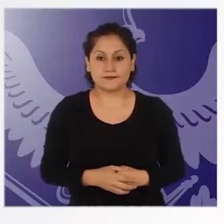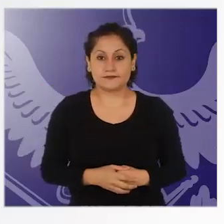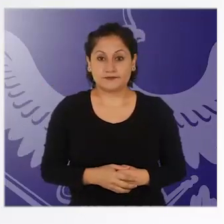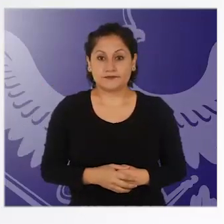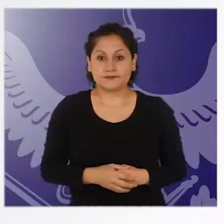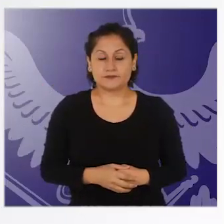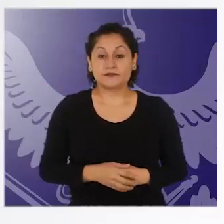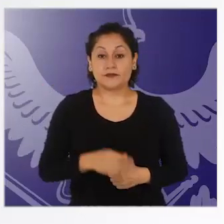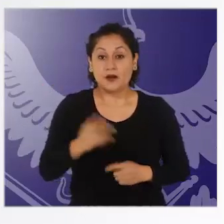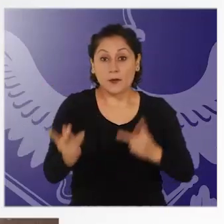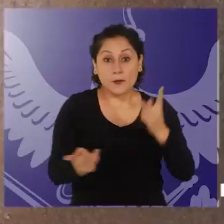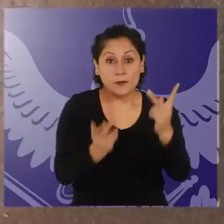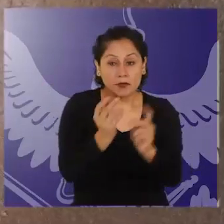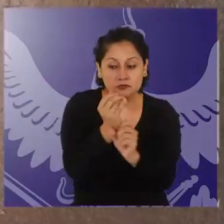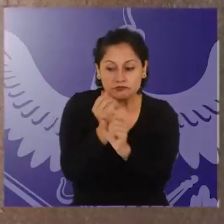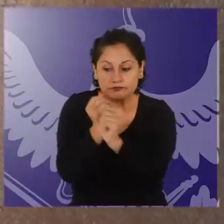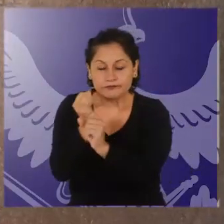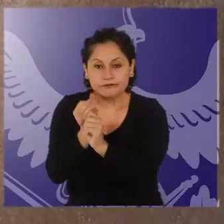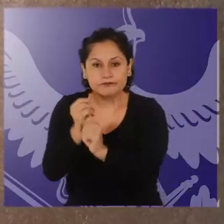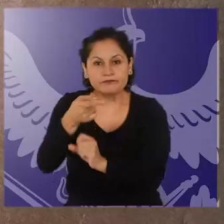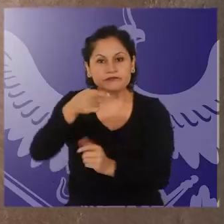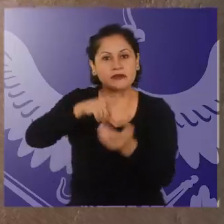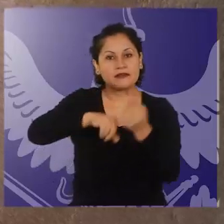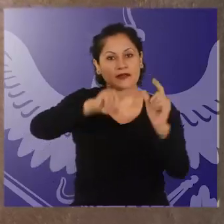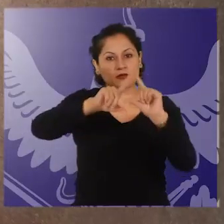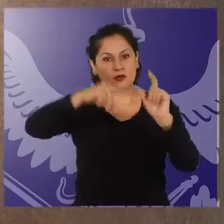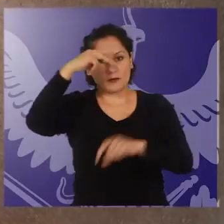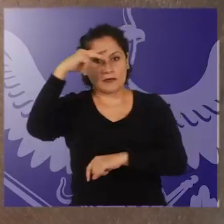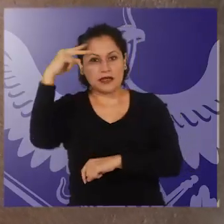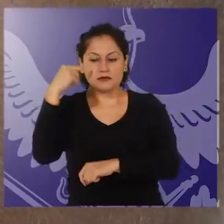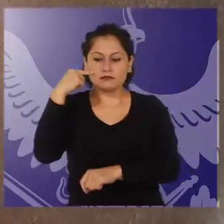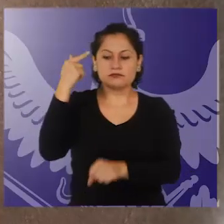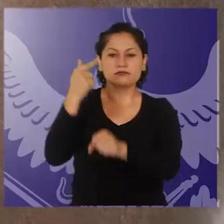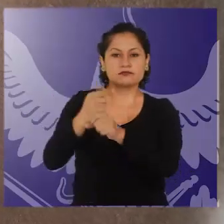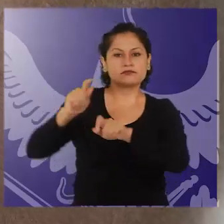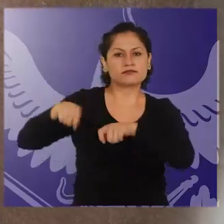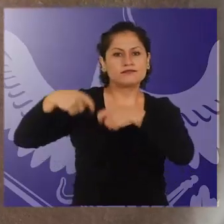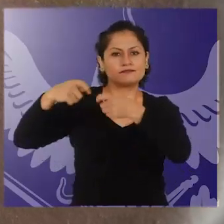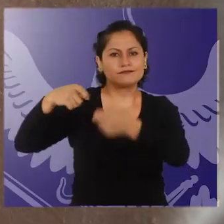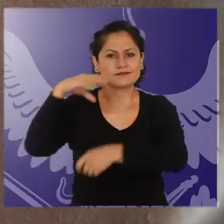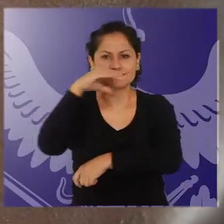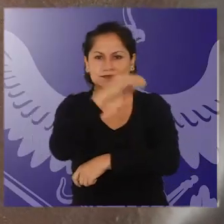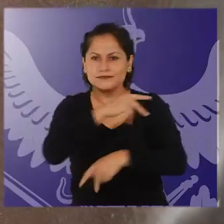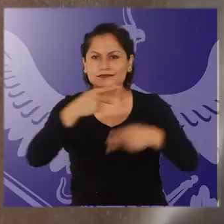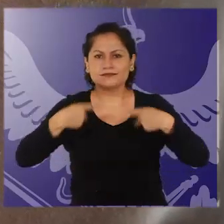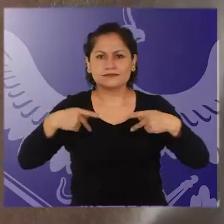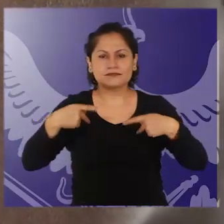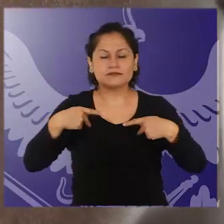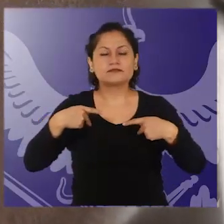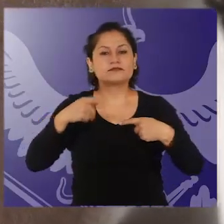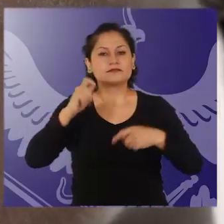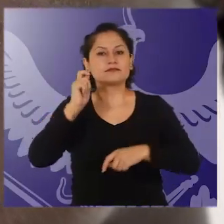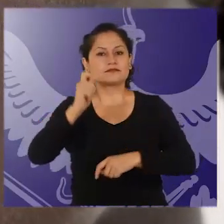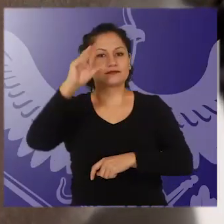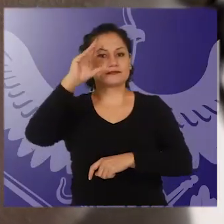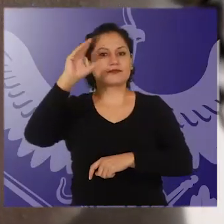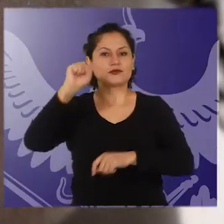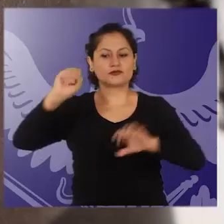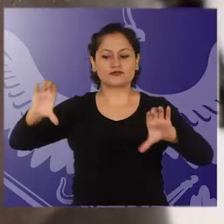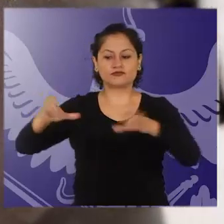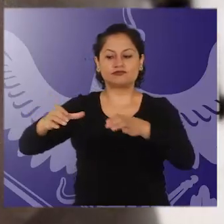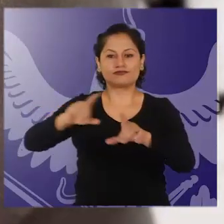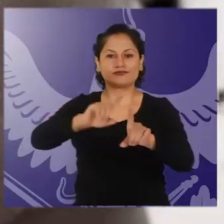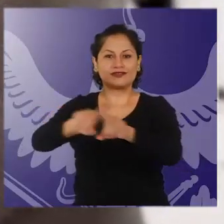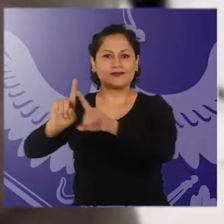De acuerdo con la Consulta para la Identificación de Comunidades Afrodescendientes de México, se consideran como afrodescendientes a todos los